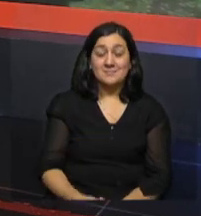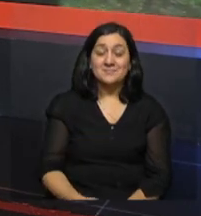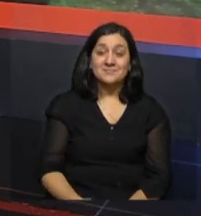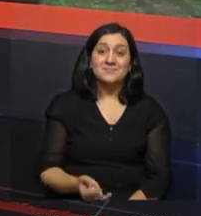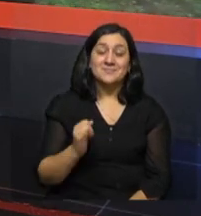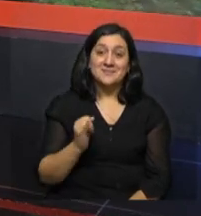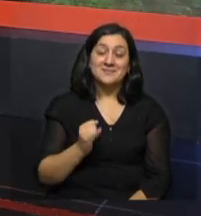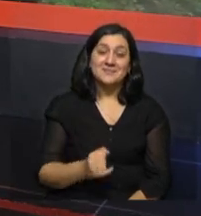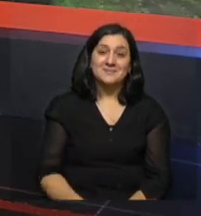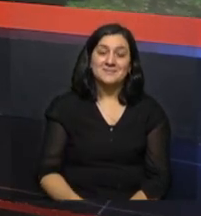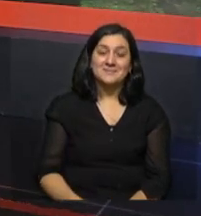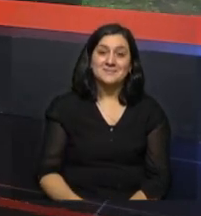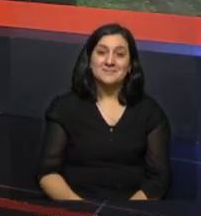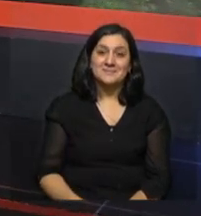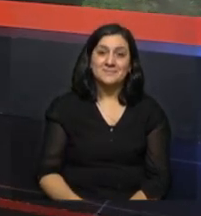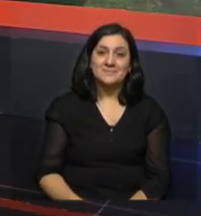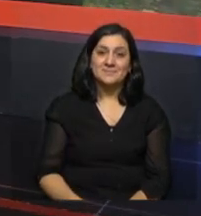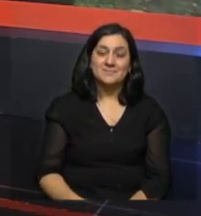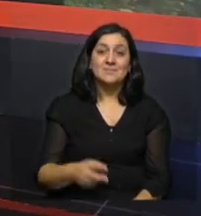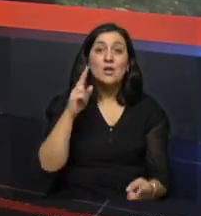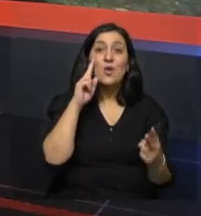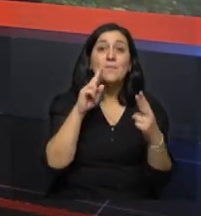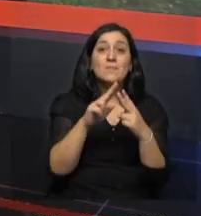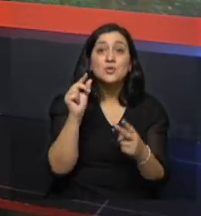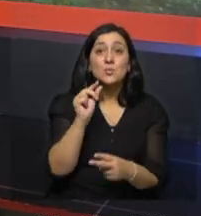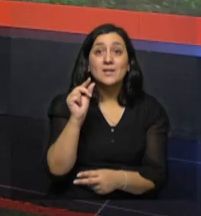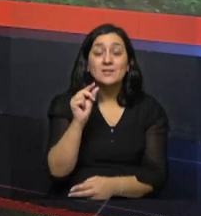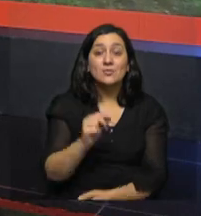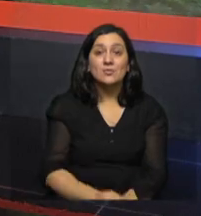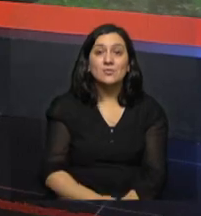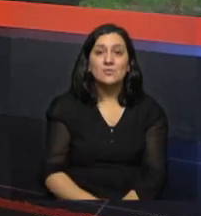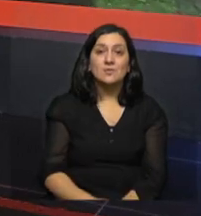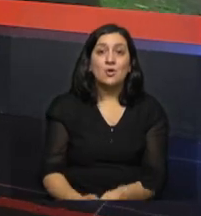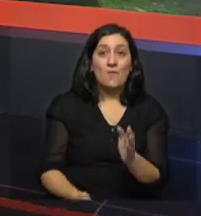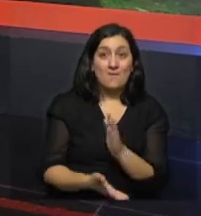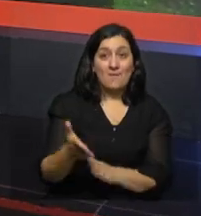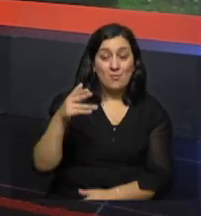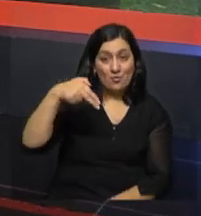arrima las inmediaciones, claramente. Nos vemos en unos minutos cuando estén. Bueno, nos vamos con Nico, ¿eh? Perfecto. Nos